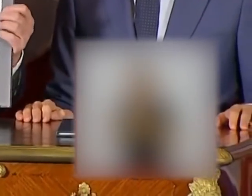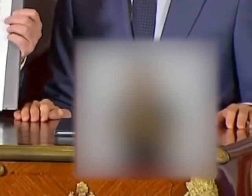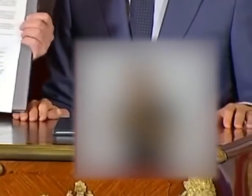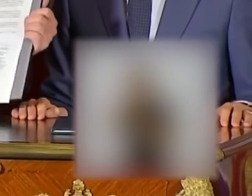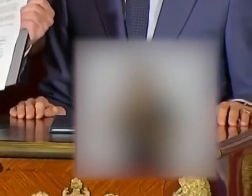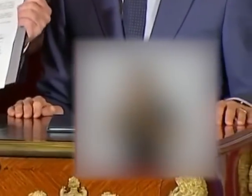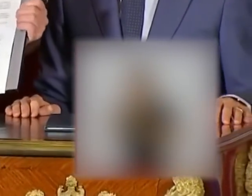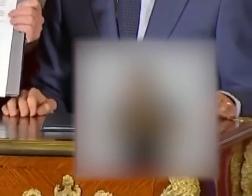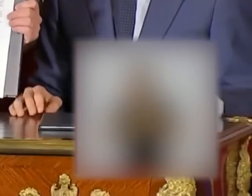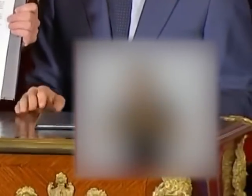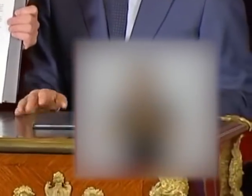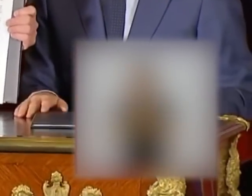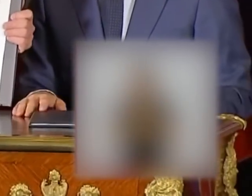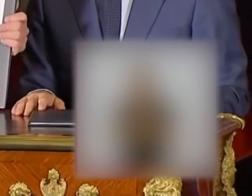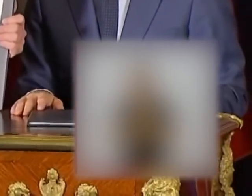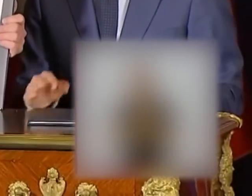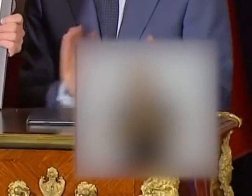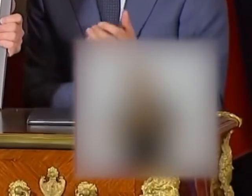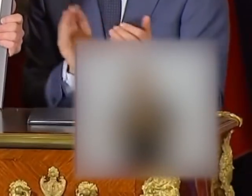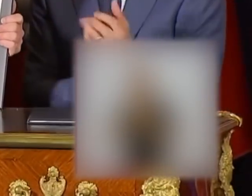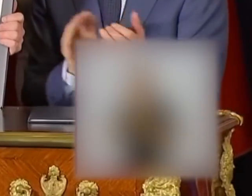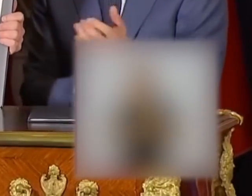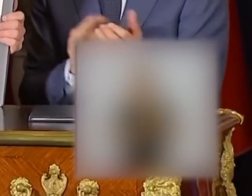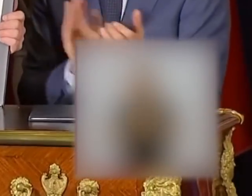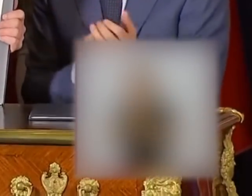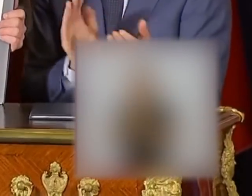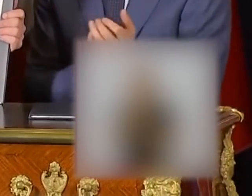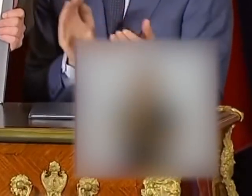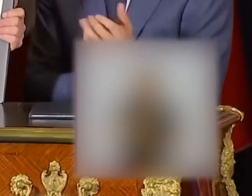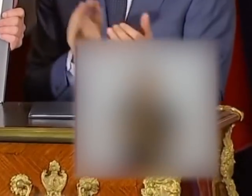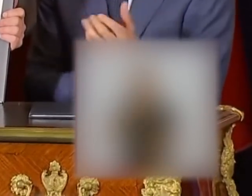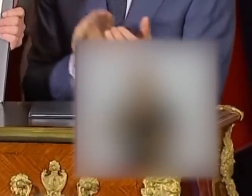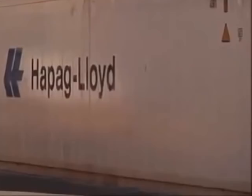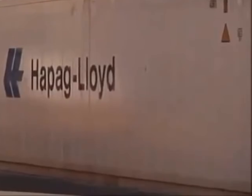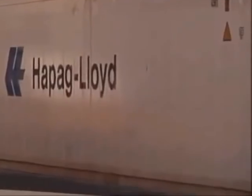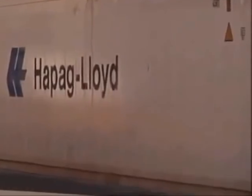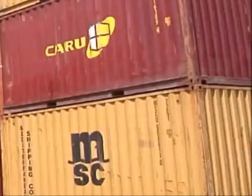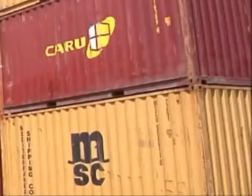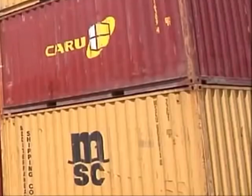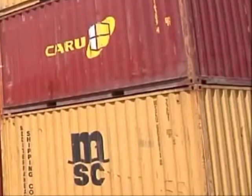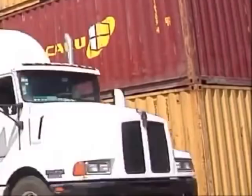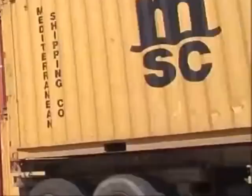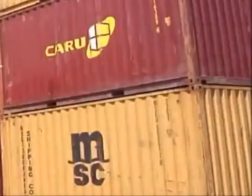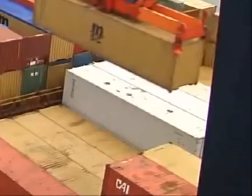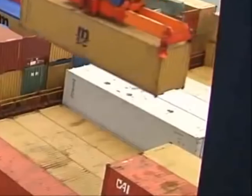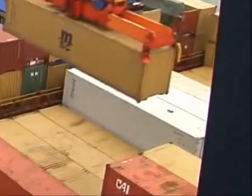el T-MEC, acuerdo que desplazará al Tratado de Libre Comercio de América del Norte.